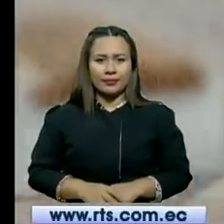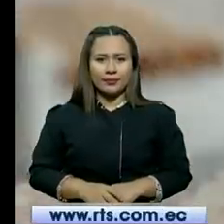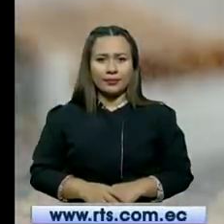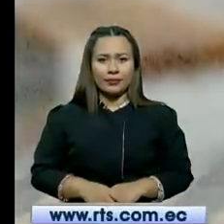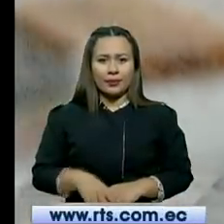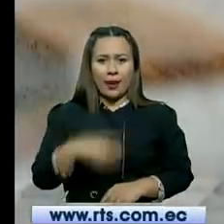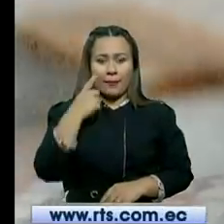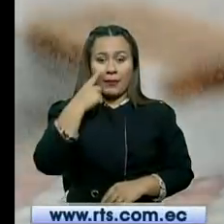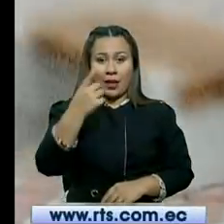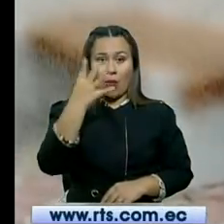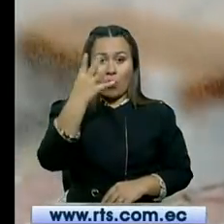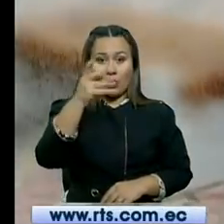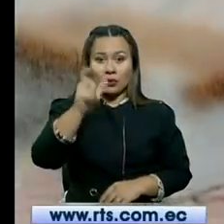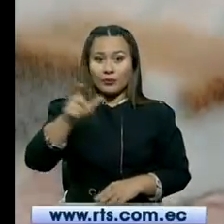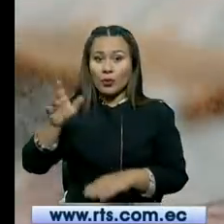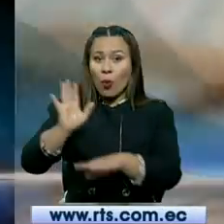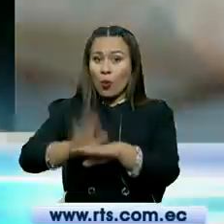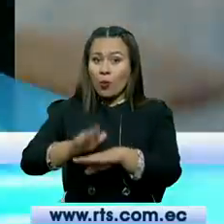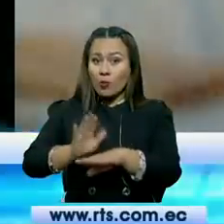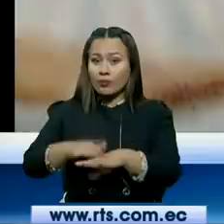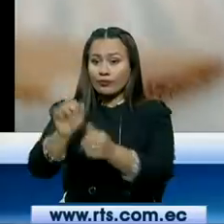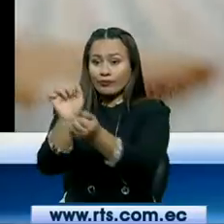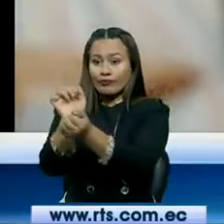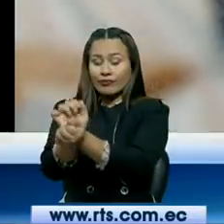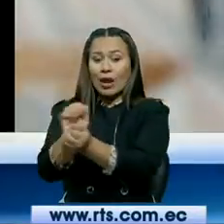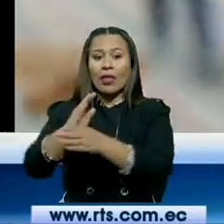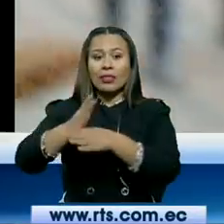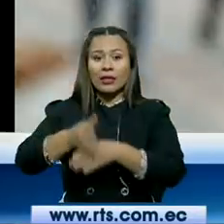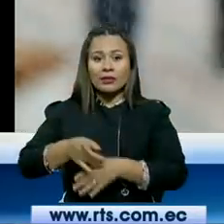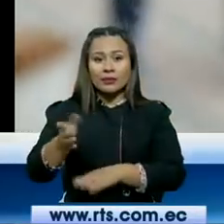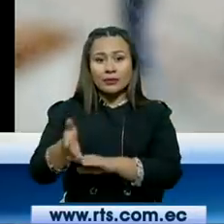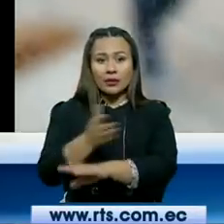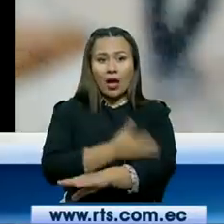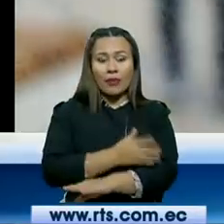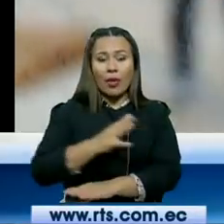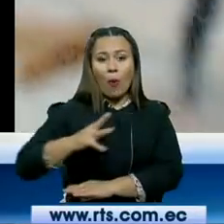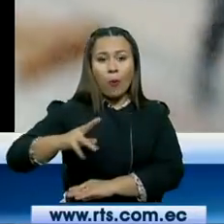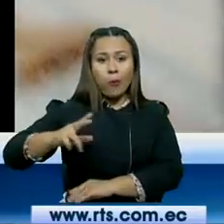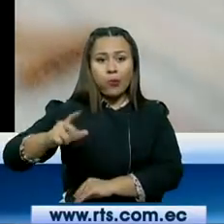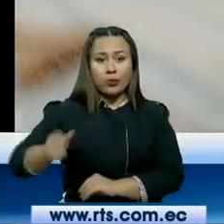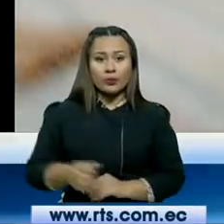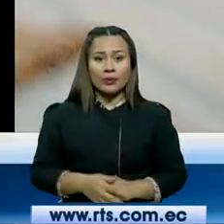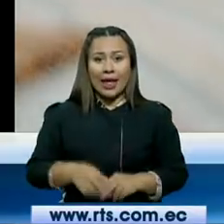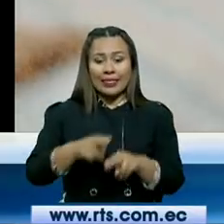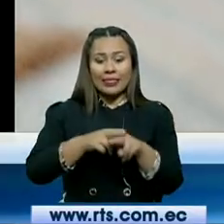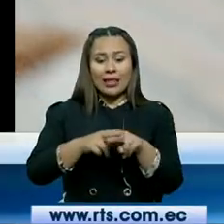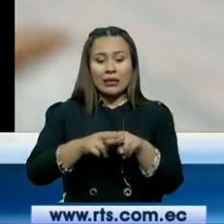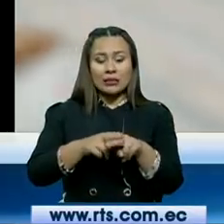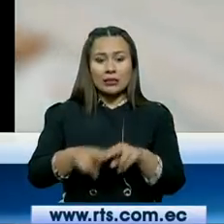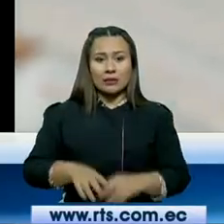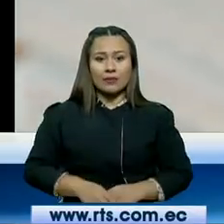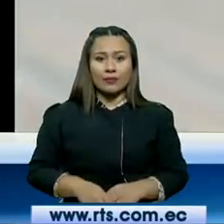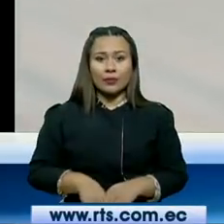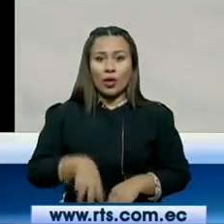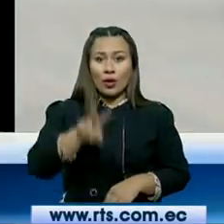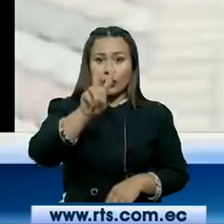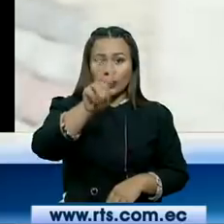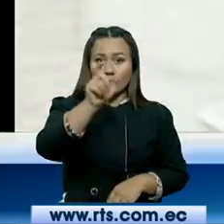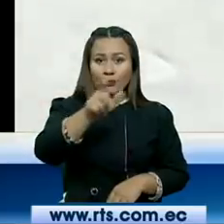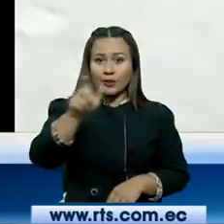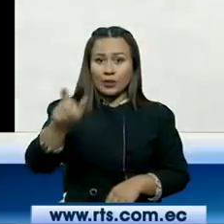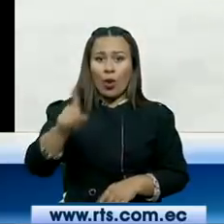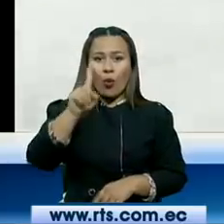Estos 4 sujetos fueron detenidos minutos después de haber asaltado al conductor de un taxi informal. 2 de ellos, uno